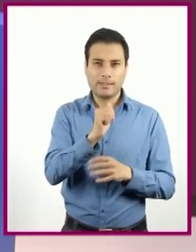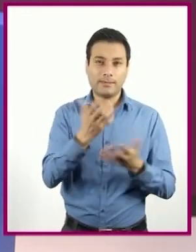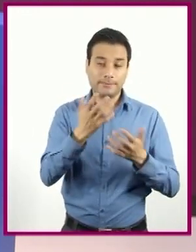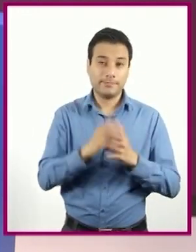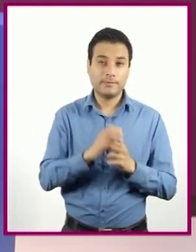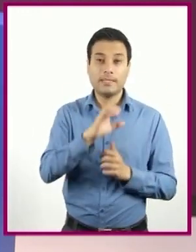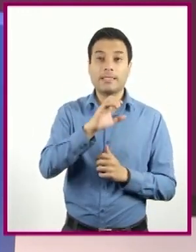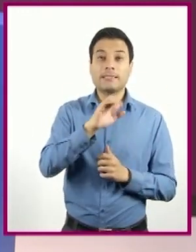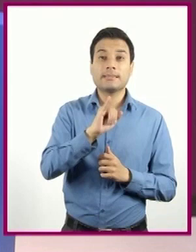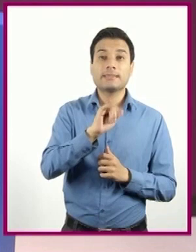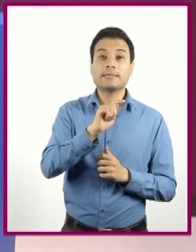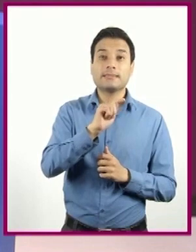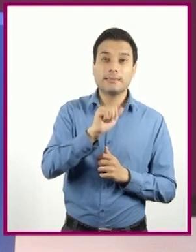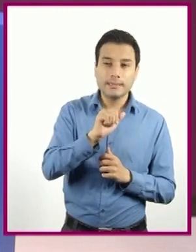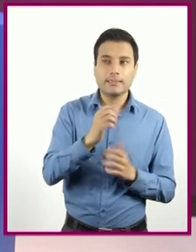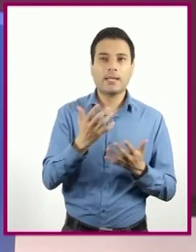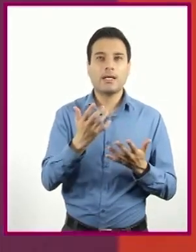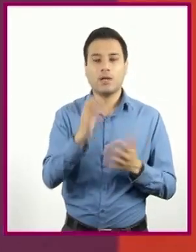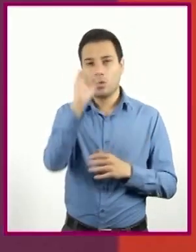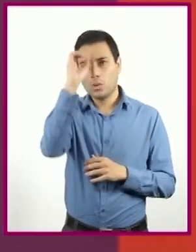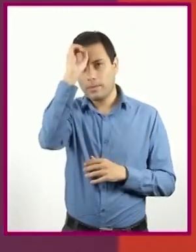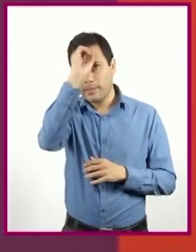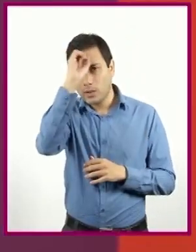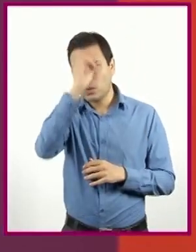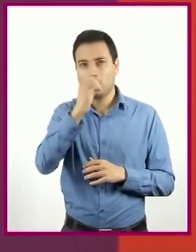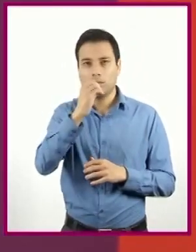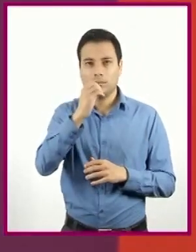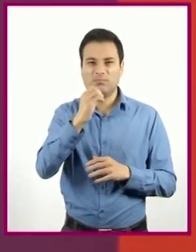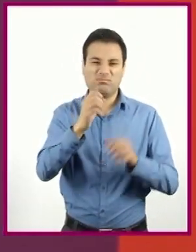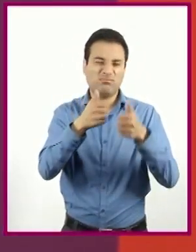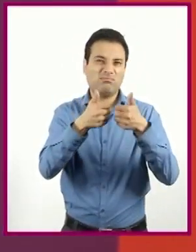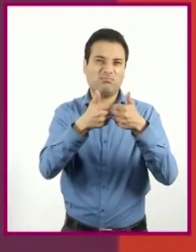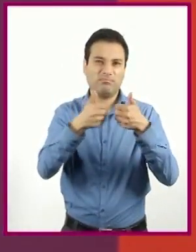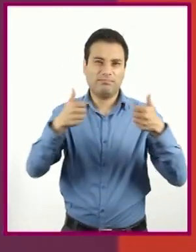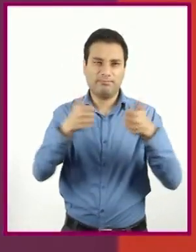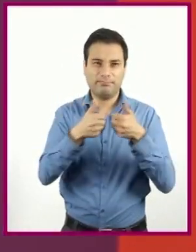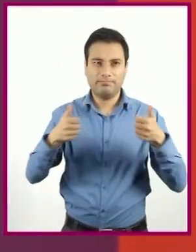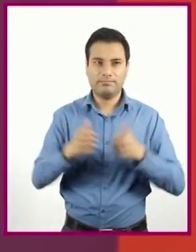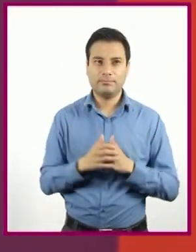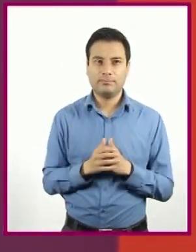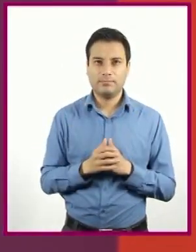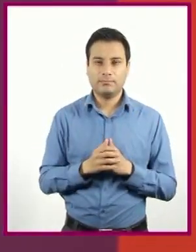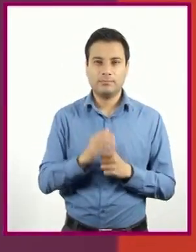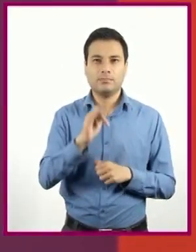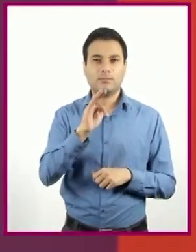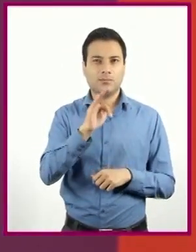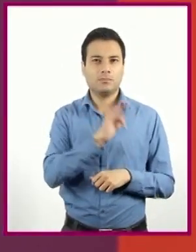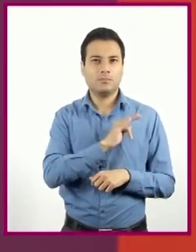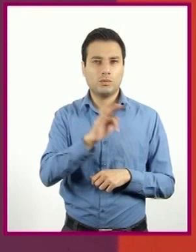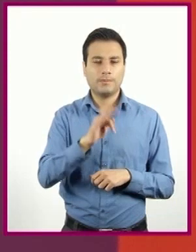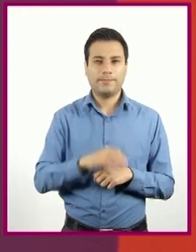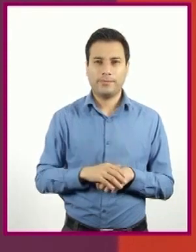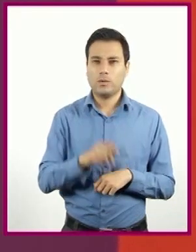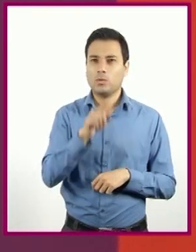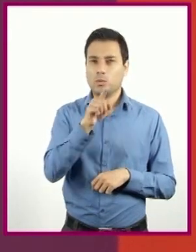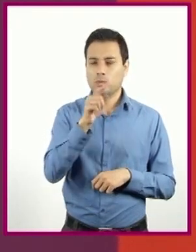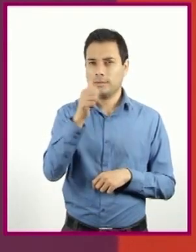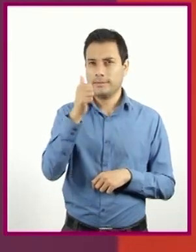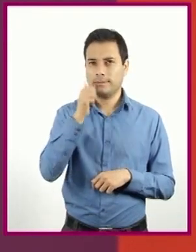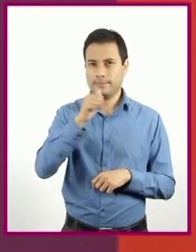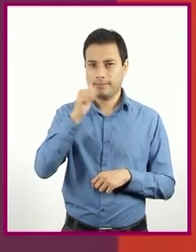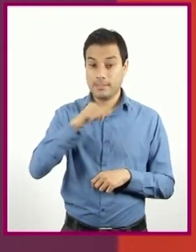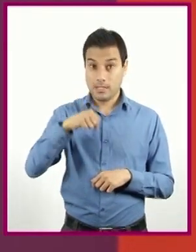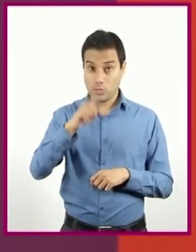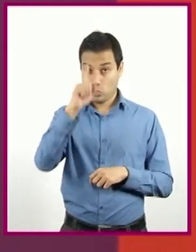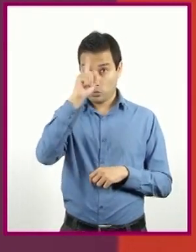textual de una opinión propia. Además, procuren hacer uso de todos los elementos que se han mencionado durante la sesión